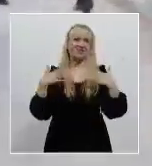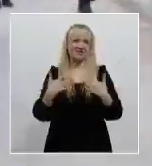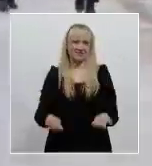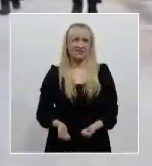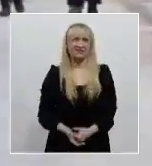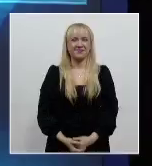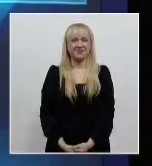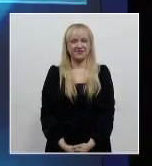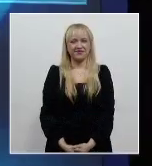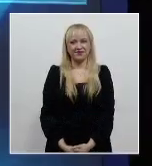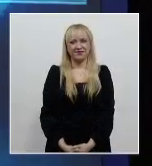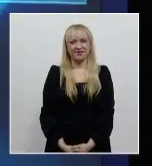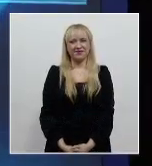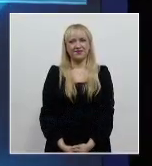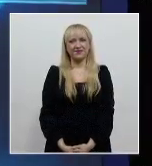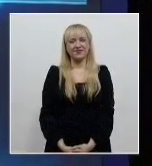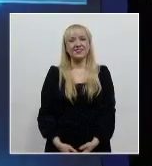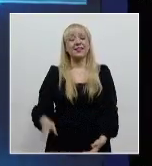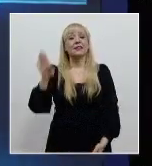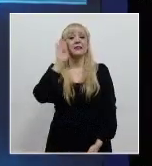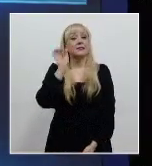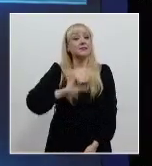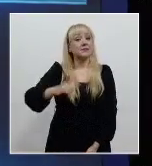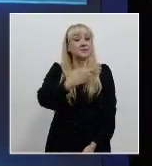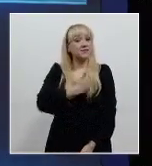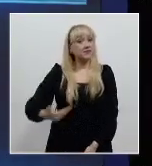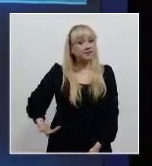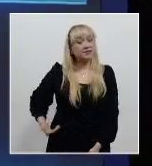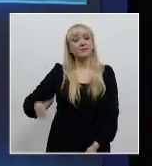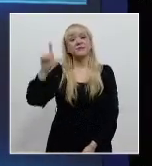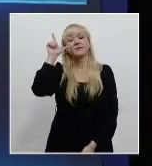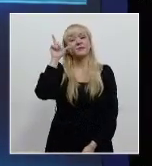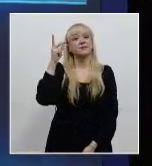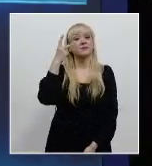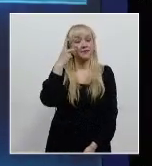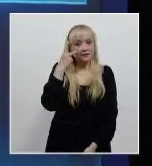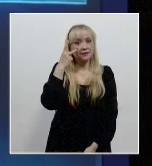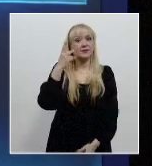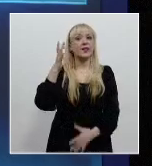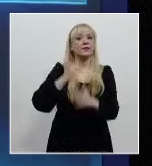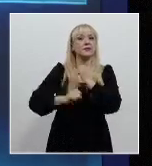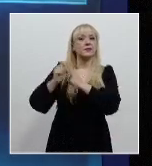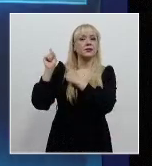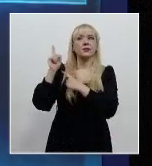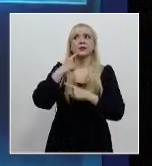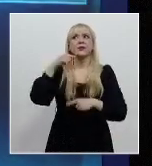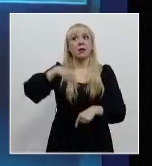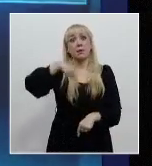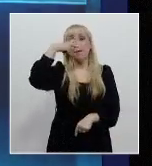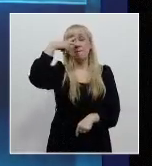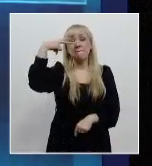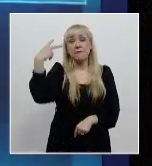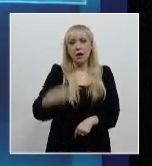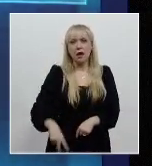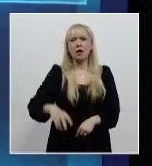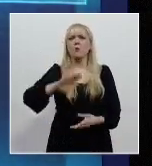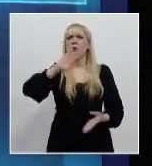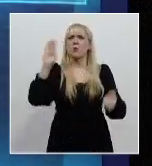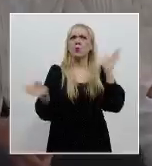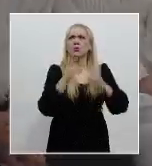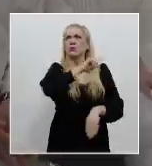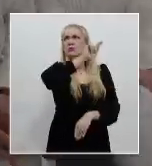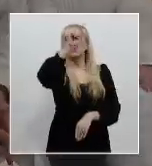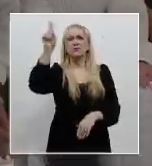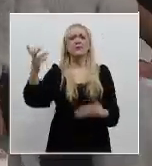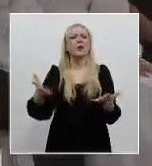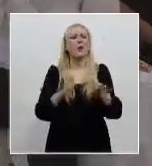López Peña. La ministra presidenta Norma Lucía Piña Hernández reconoció que en México, como en otras partes del mundo,